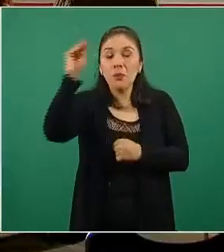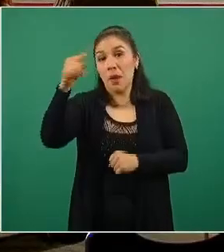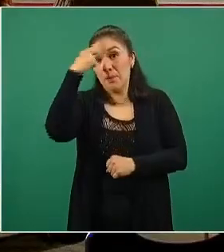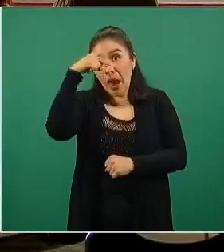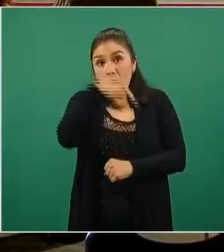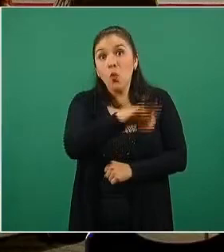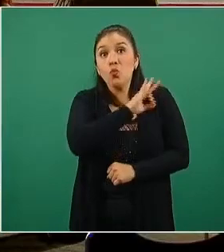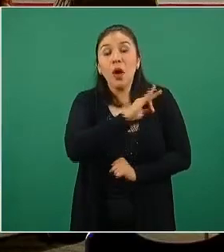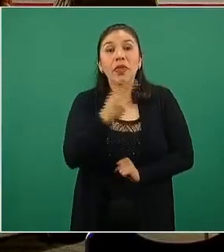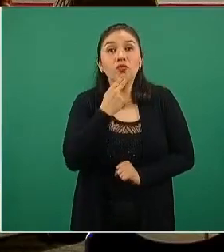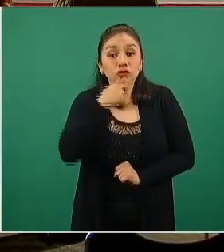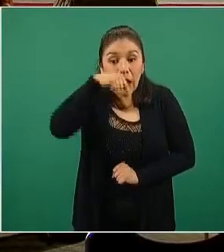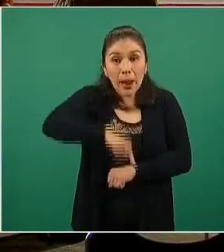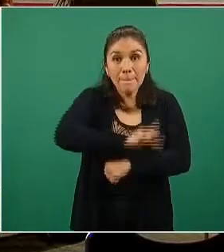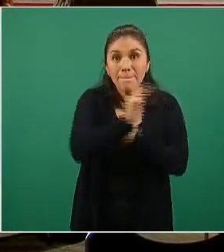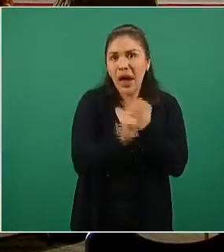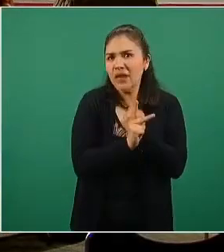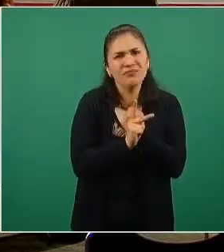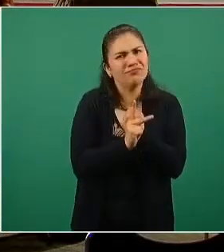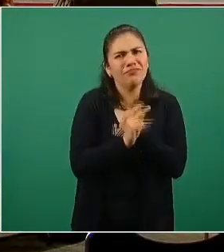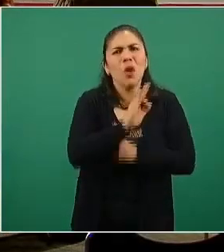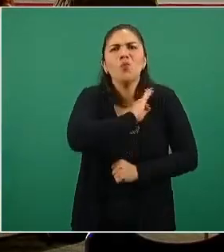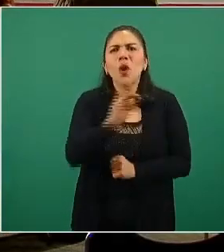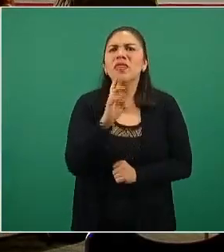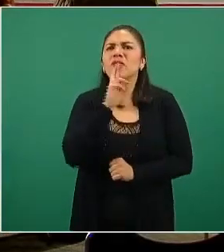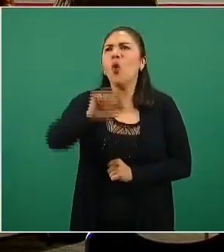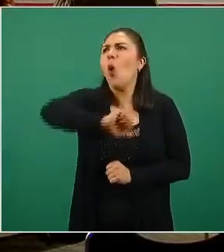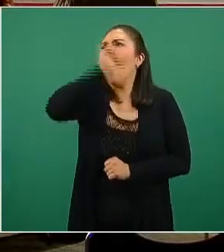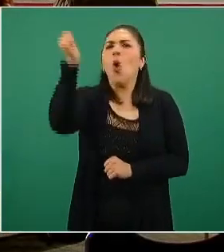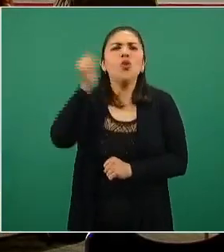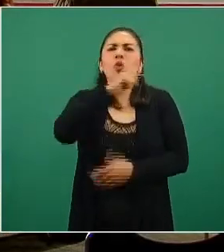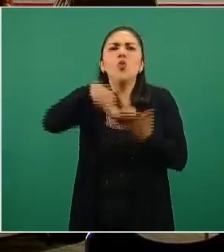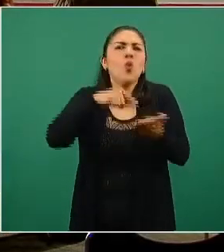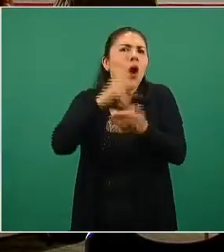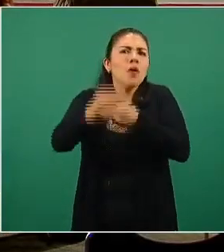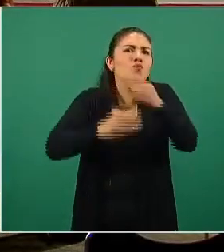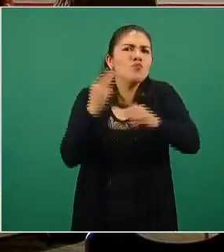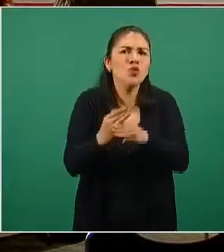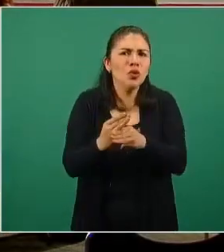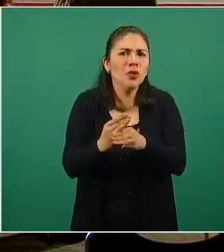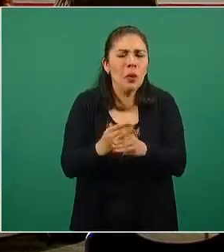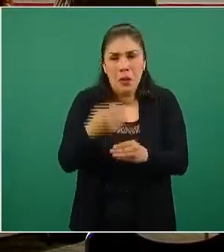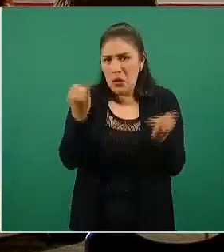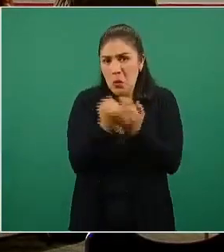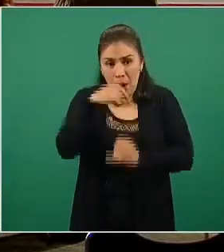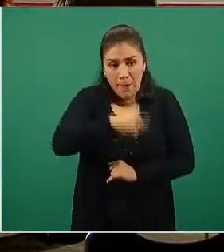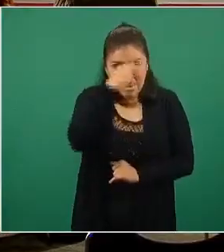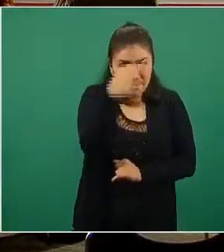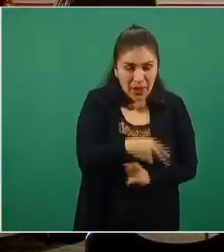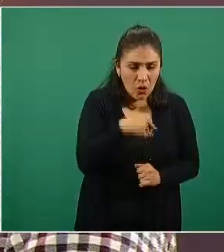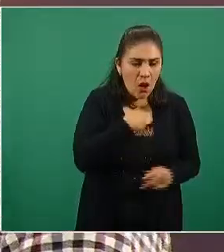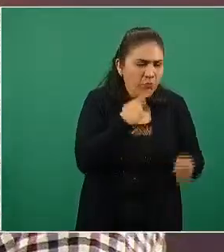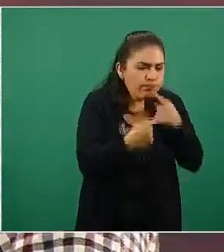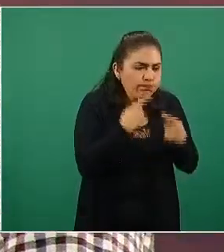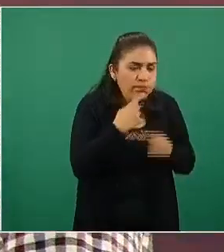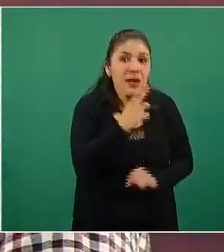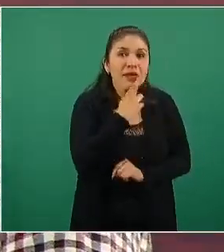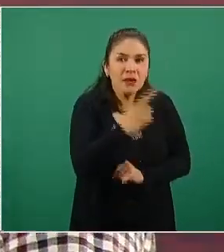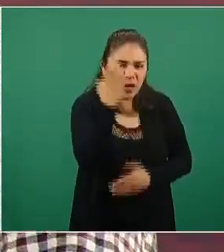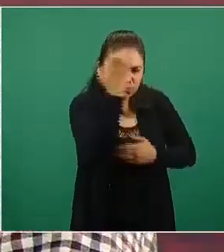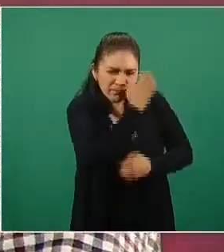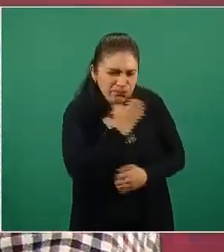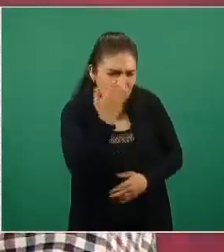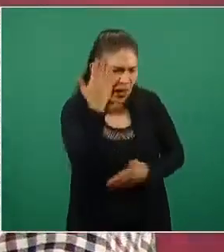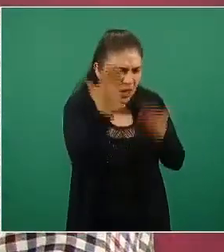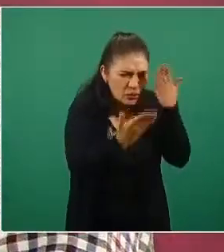que sea utilizada en el país. Pueden ser los resultados de otra parte del mundo. Y lo mismo, resultados en México pueden contribuir al